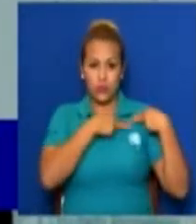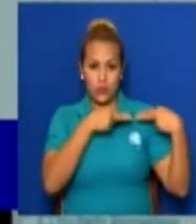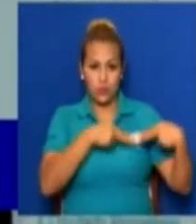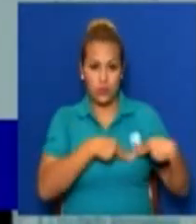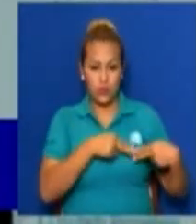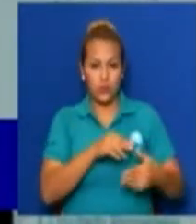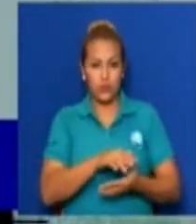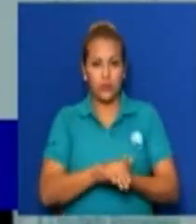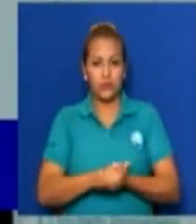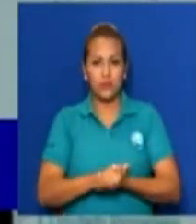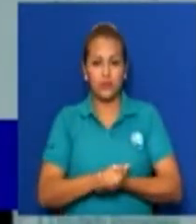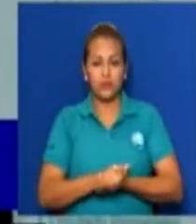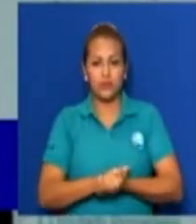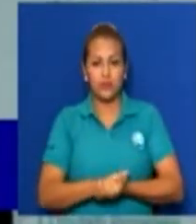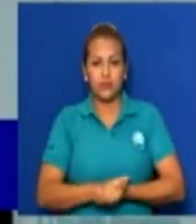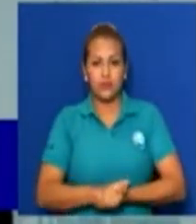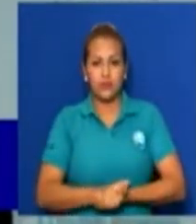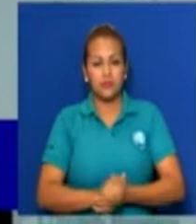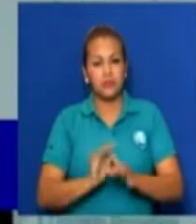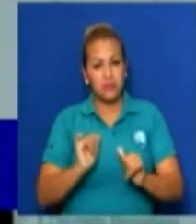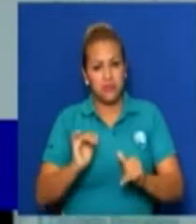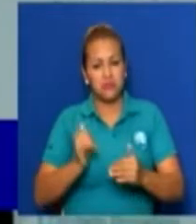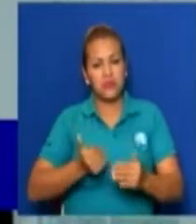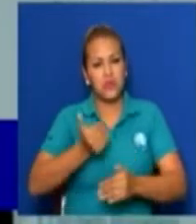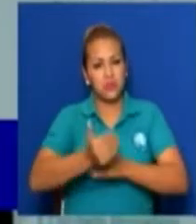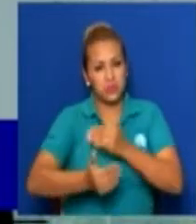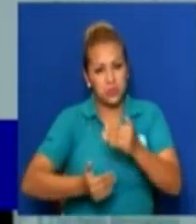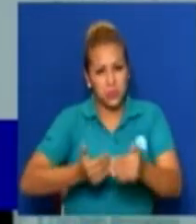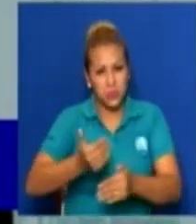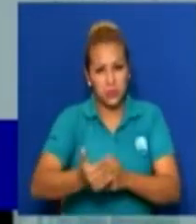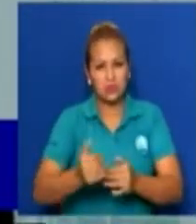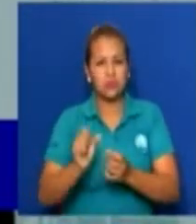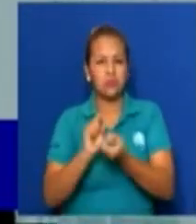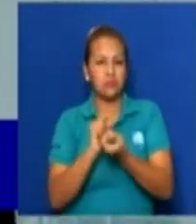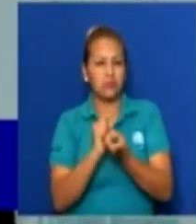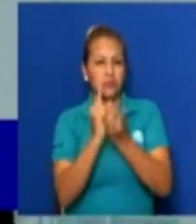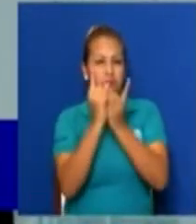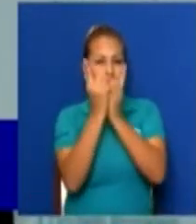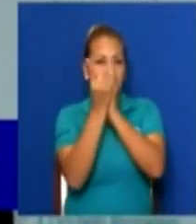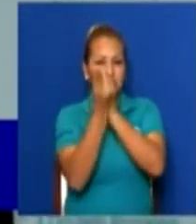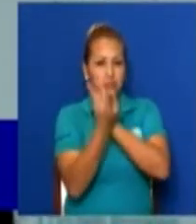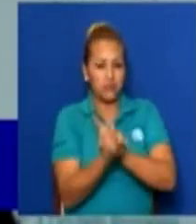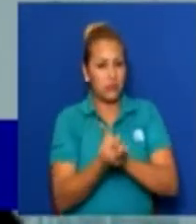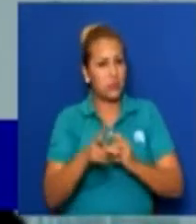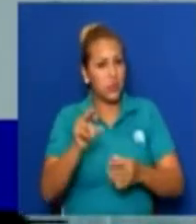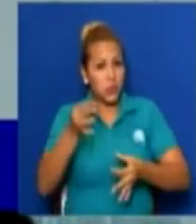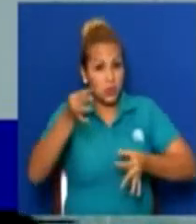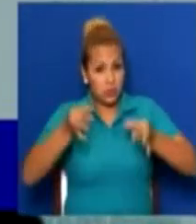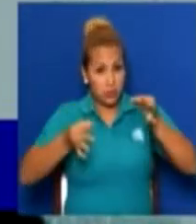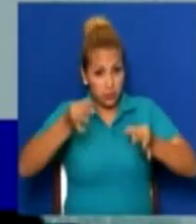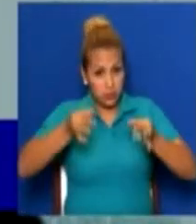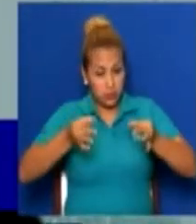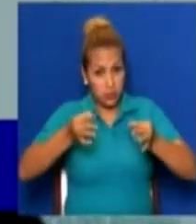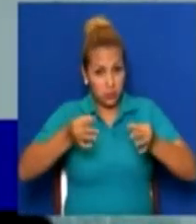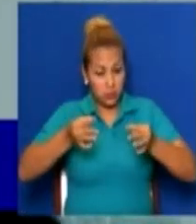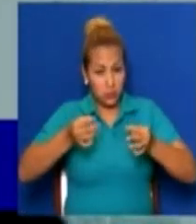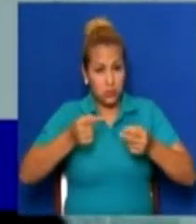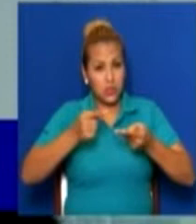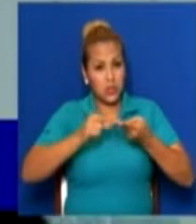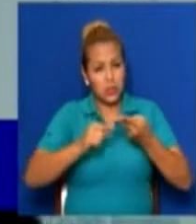Y se ha venido haciendo una transformación no solamente jurídica, sino también una